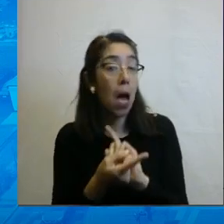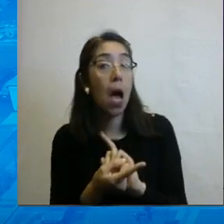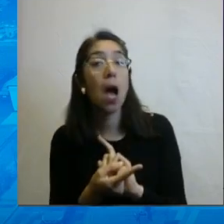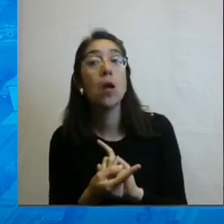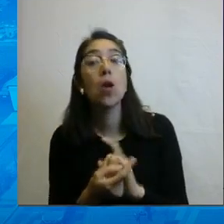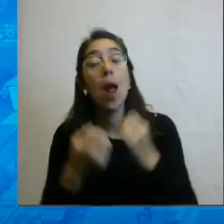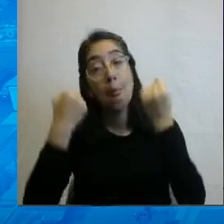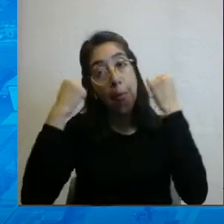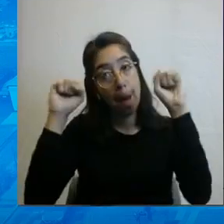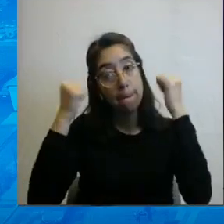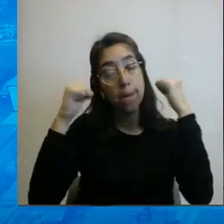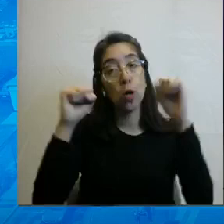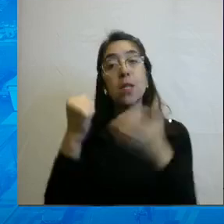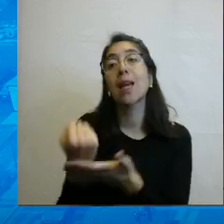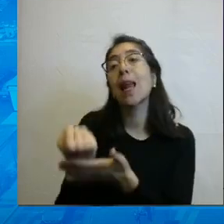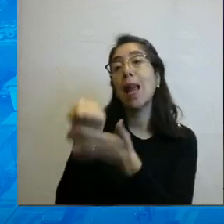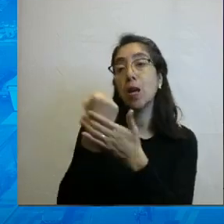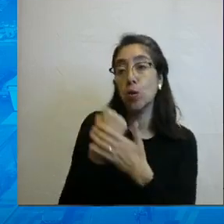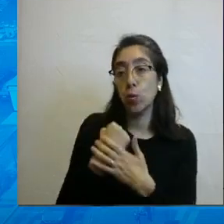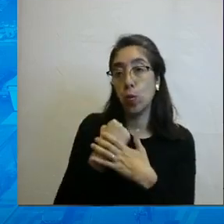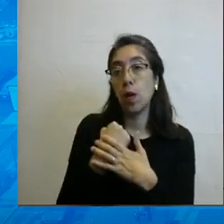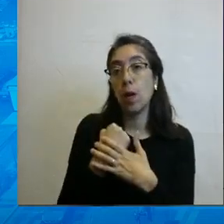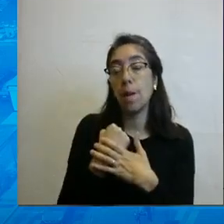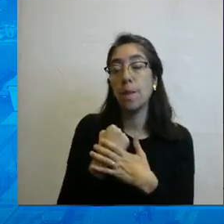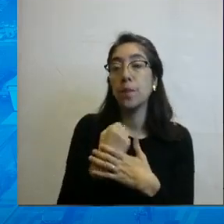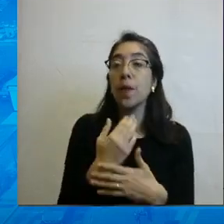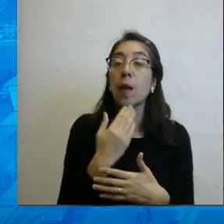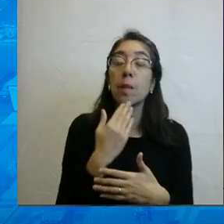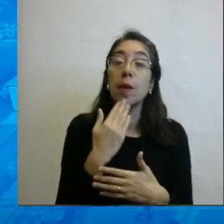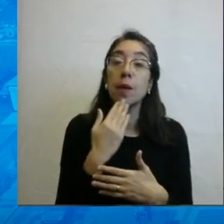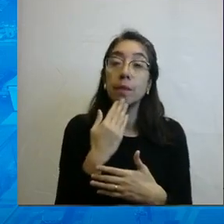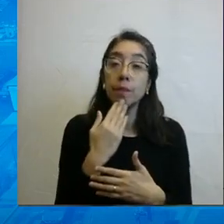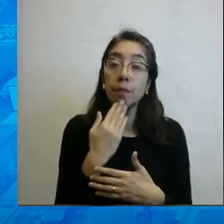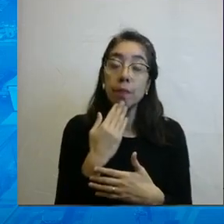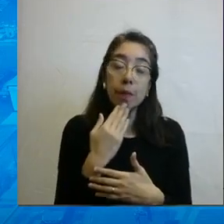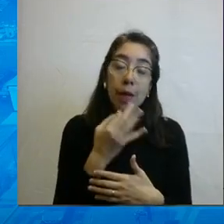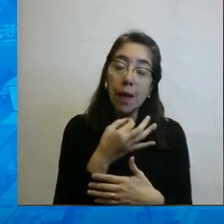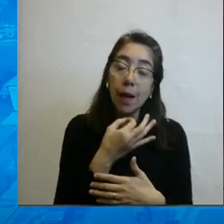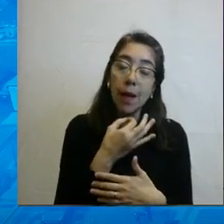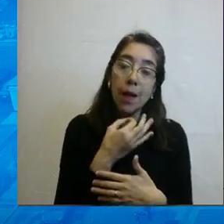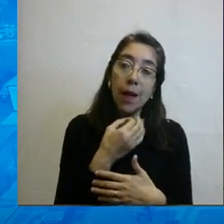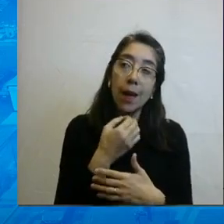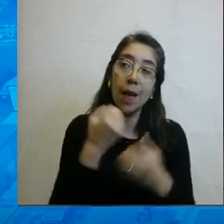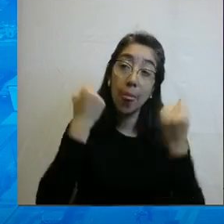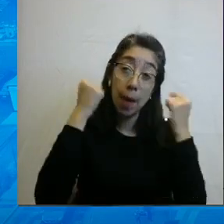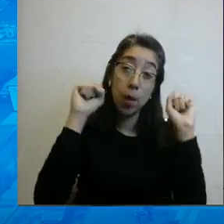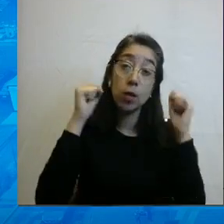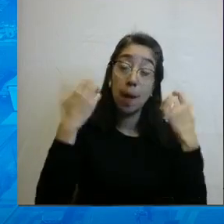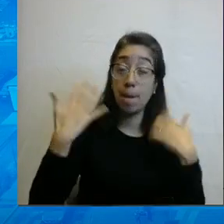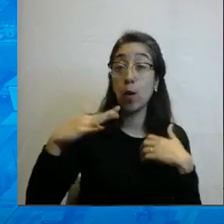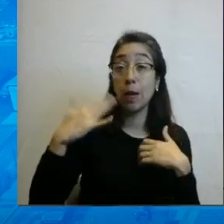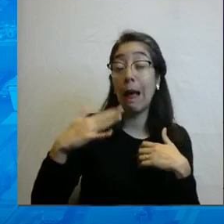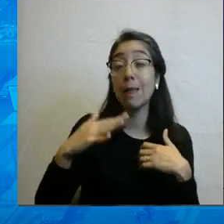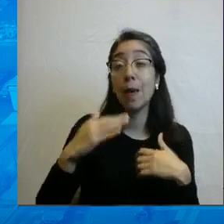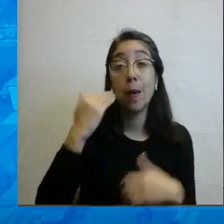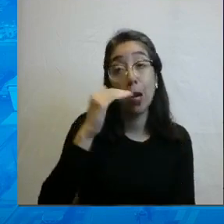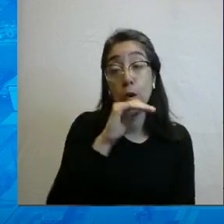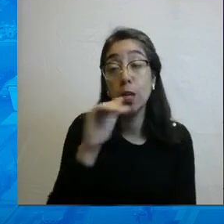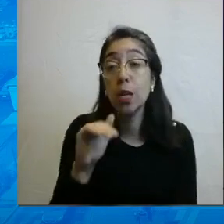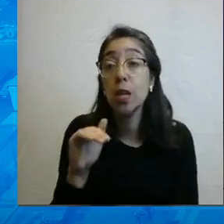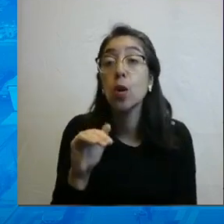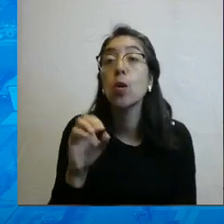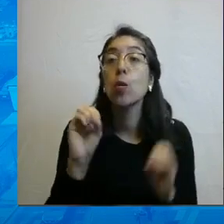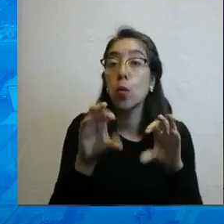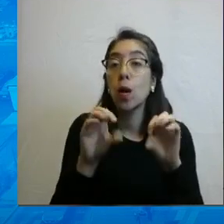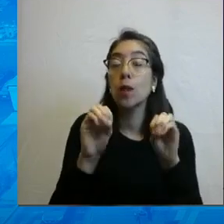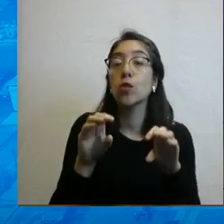no solamente los deja entretenerse, les da disciplina, les da constancia. Creo que para una educación de calidad, sobre todo municipal, tenemos que